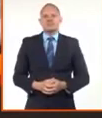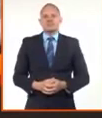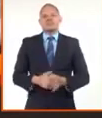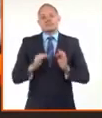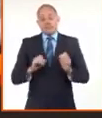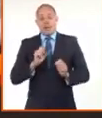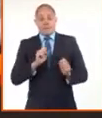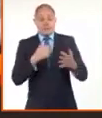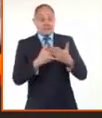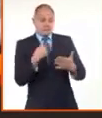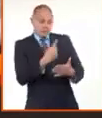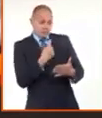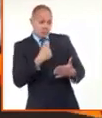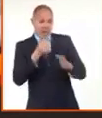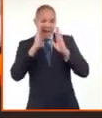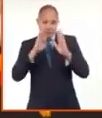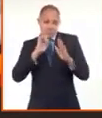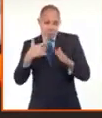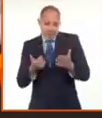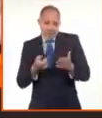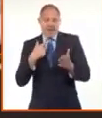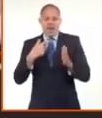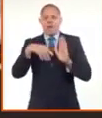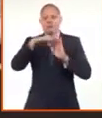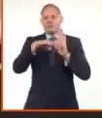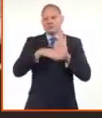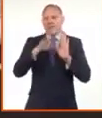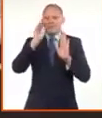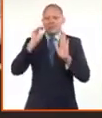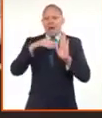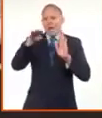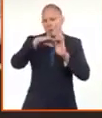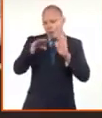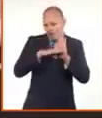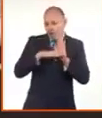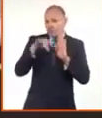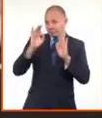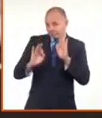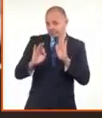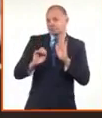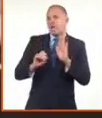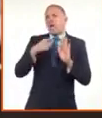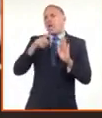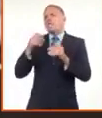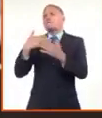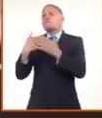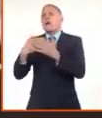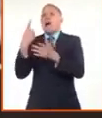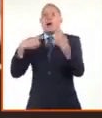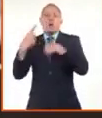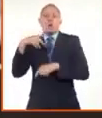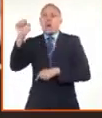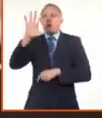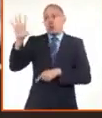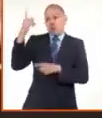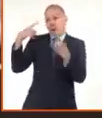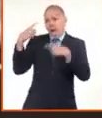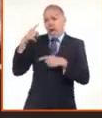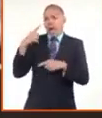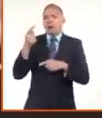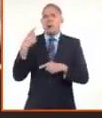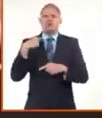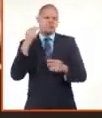en diferentes áreas del desarrollo de software, y lo que hacen las empresas es contratar estos servicios para lo que se llama